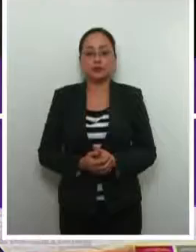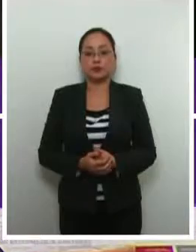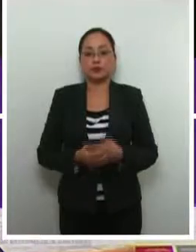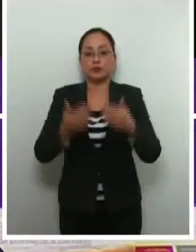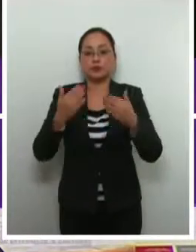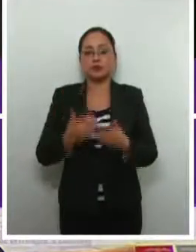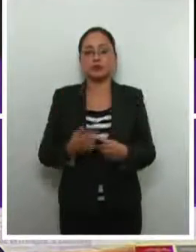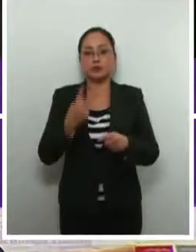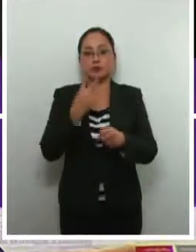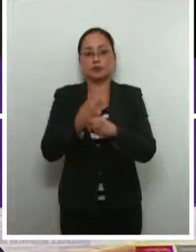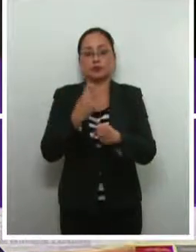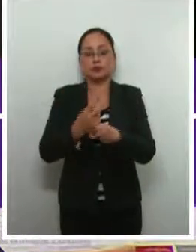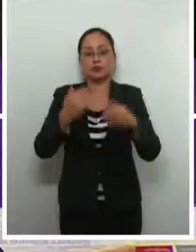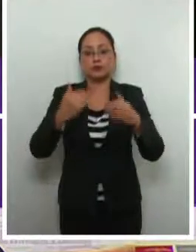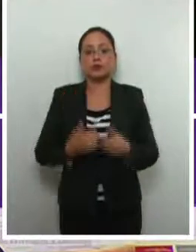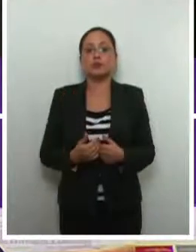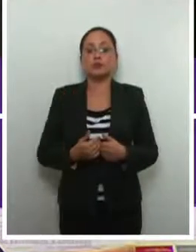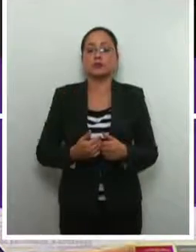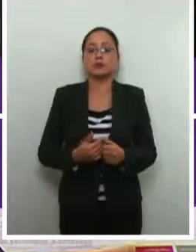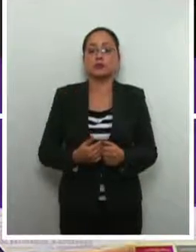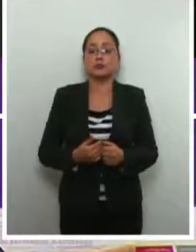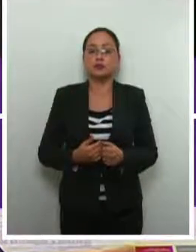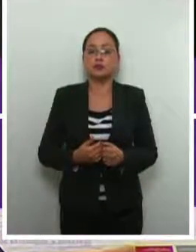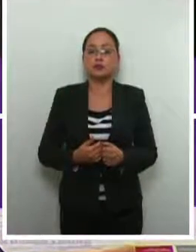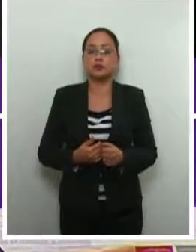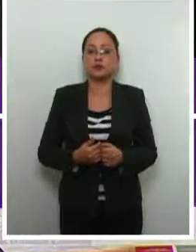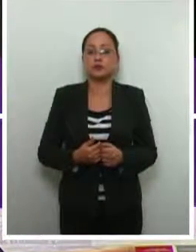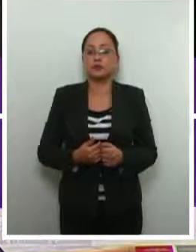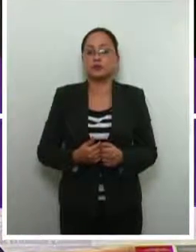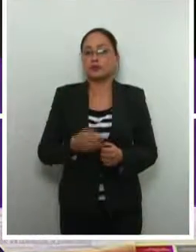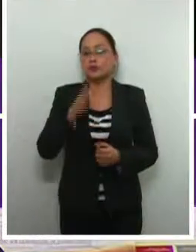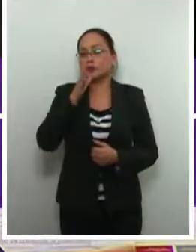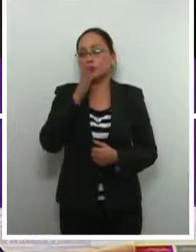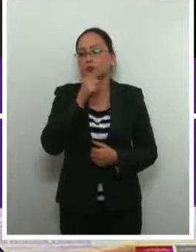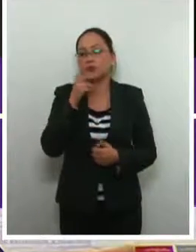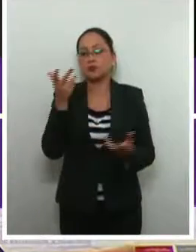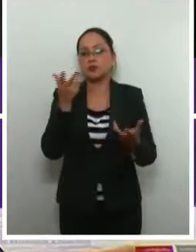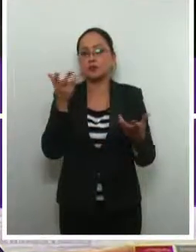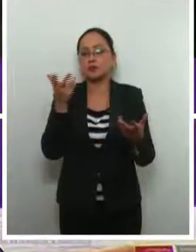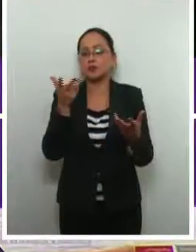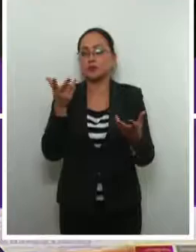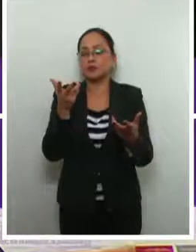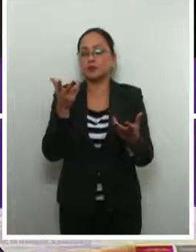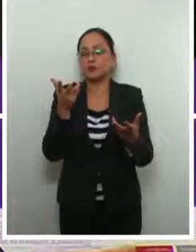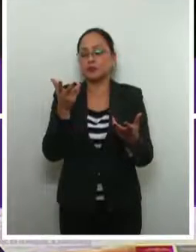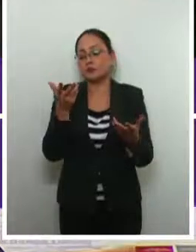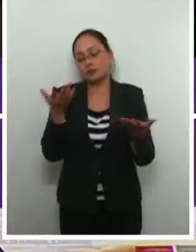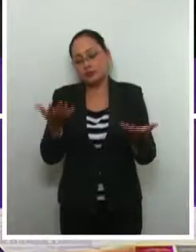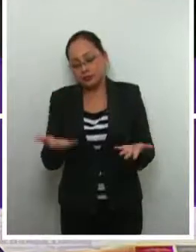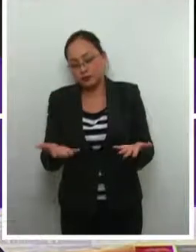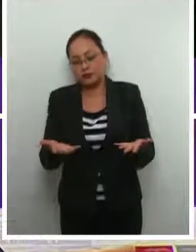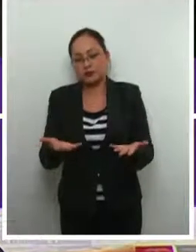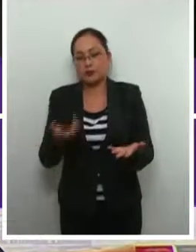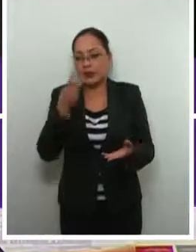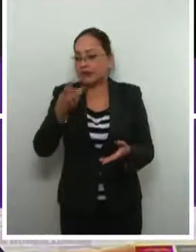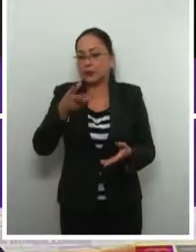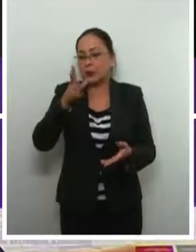Segundo, que no podrán realizarse, porque es además